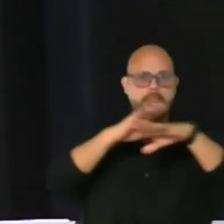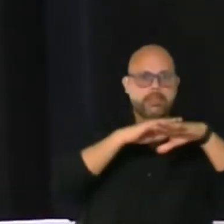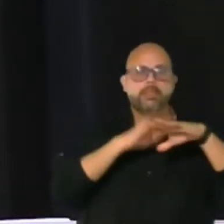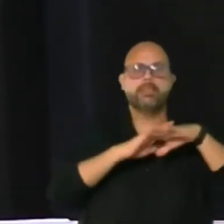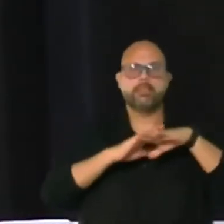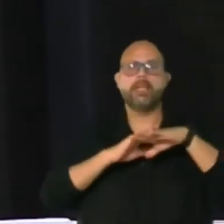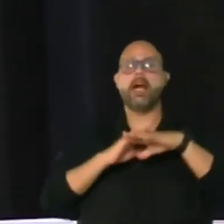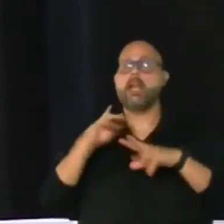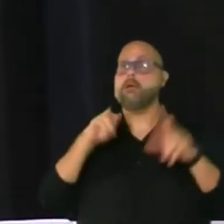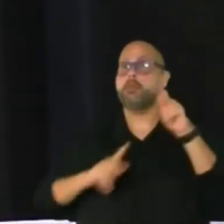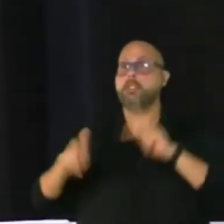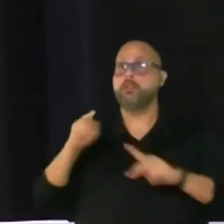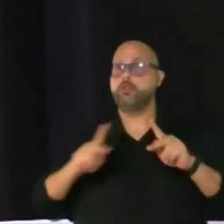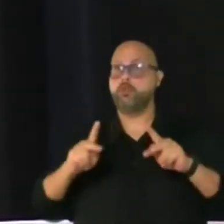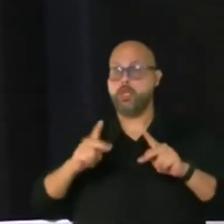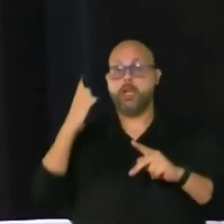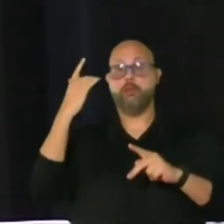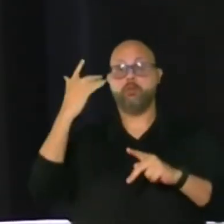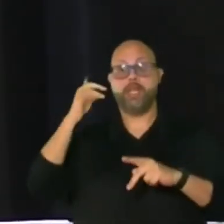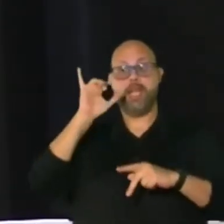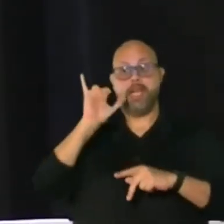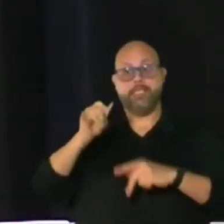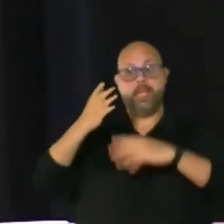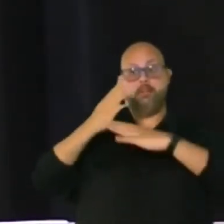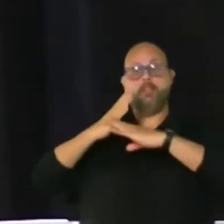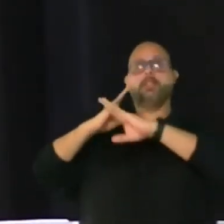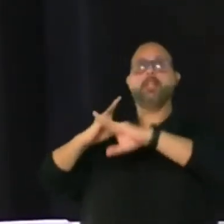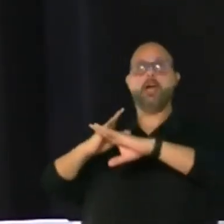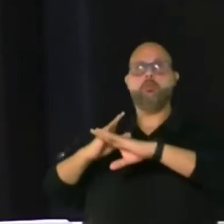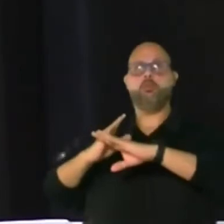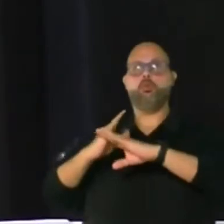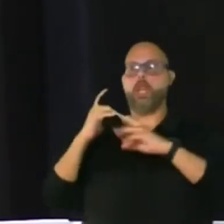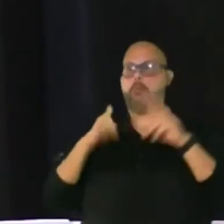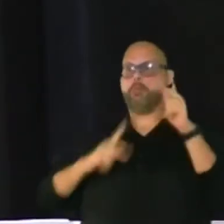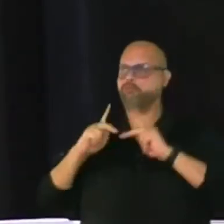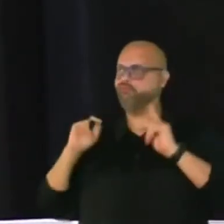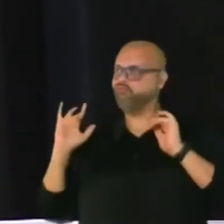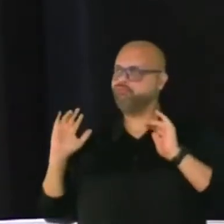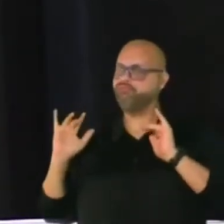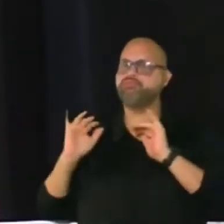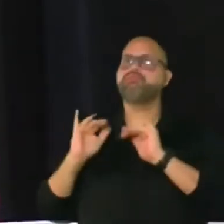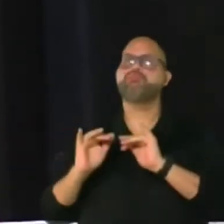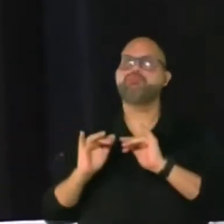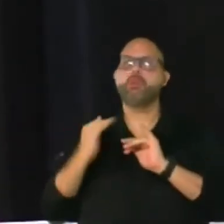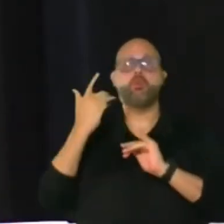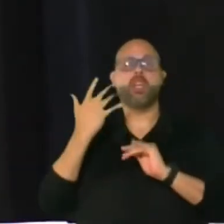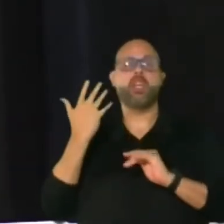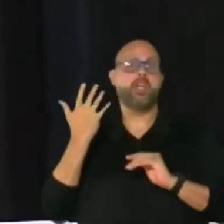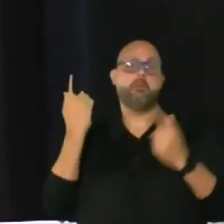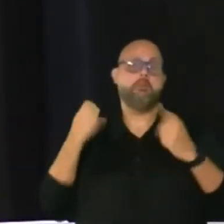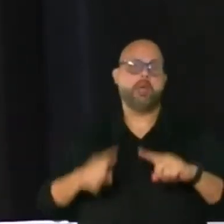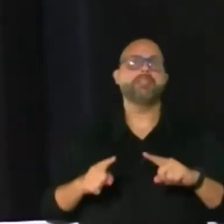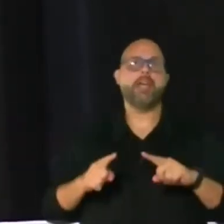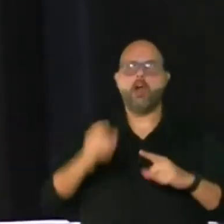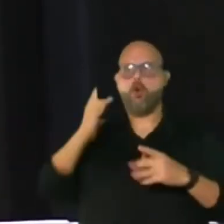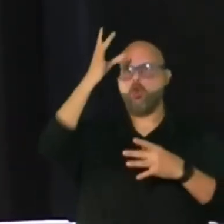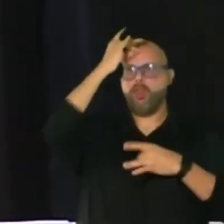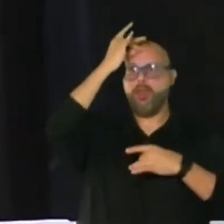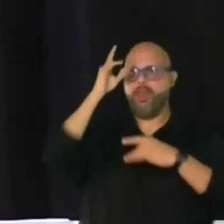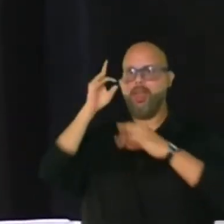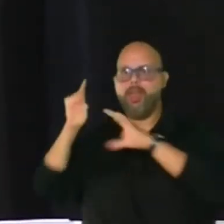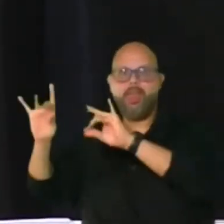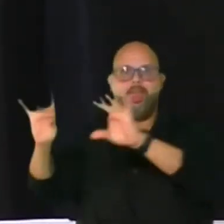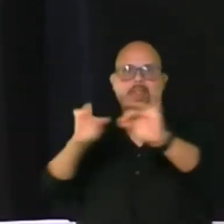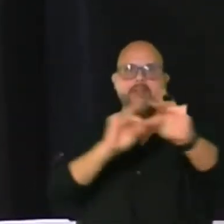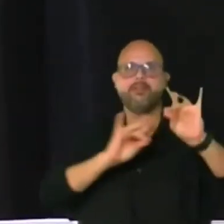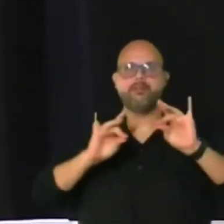manera evitamos la aglomeración de personas que puedan traer como consecuencia el contagio de otros ciudadanos. Los restaurantes